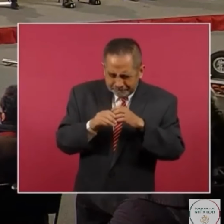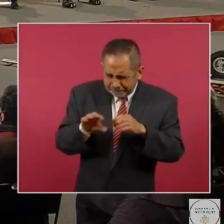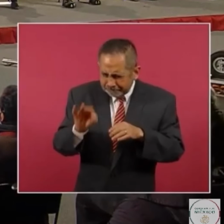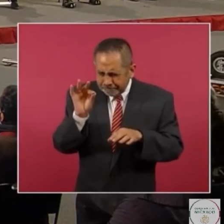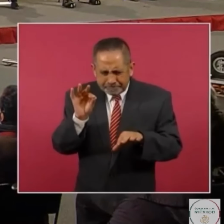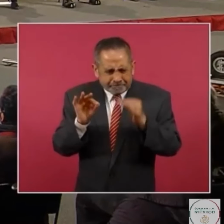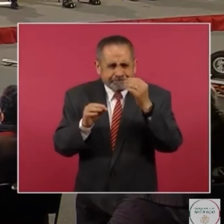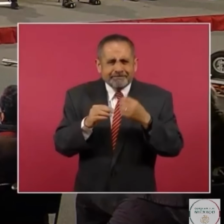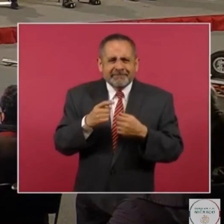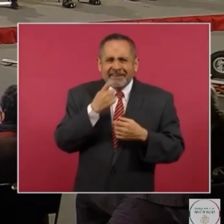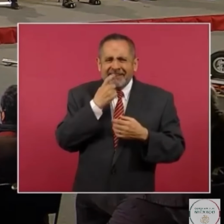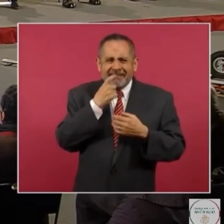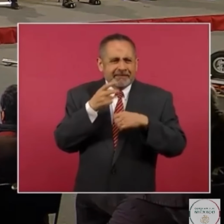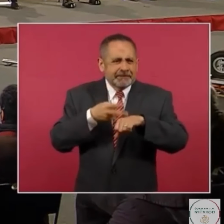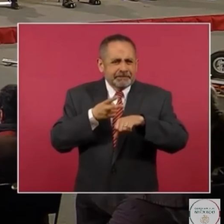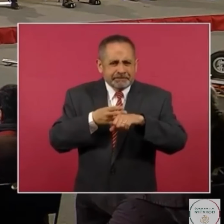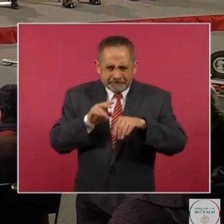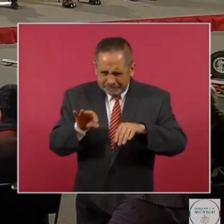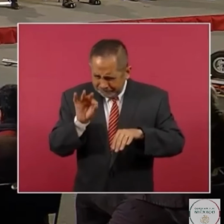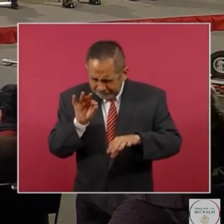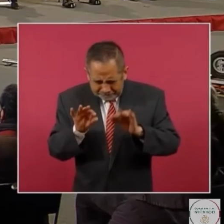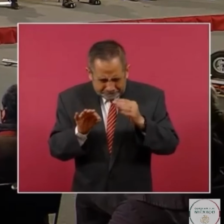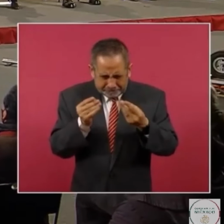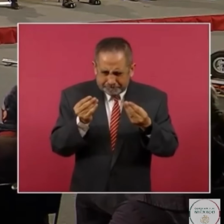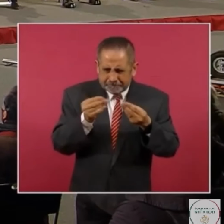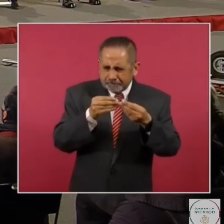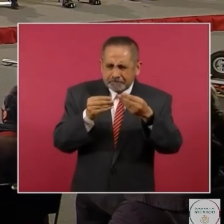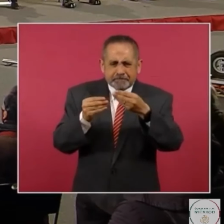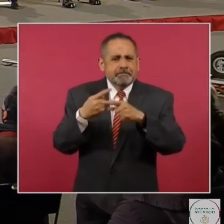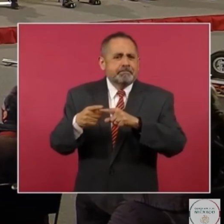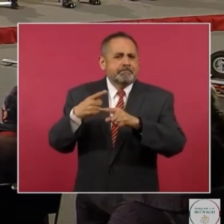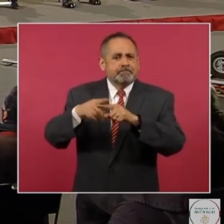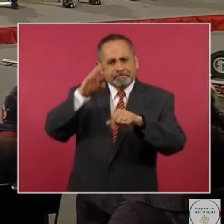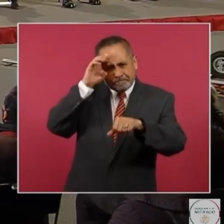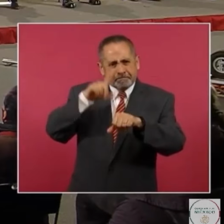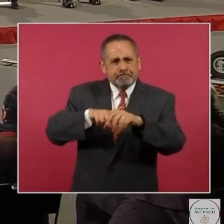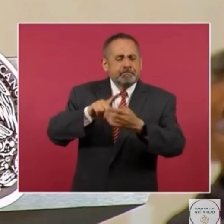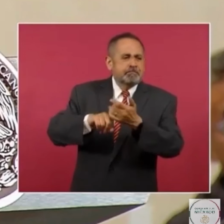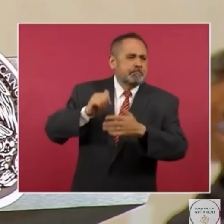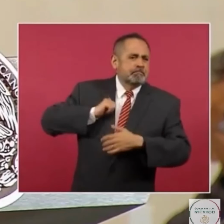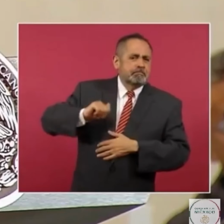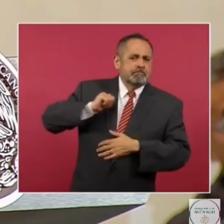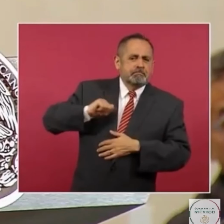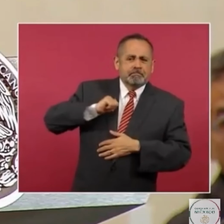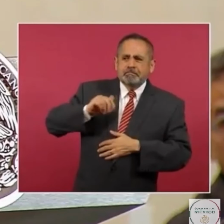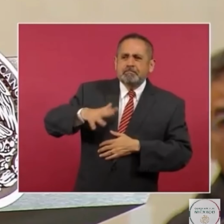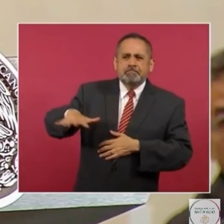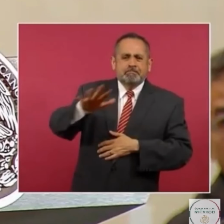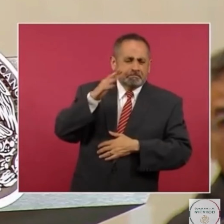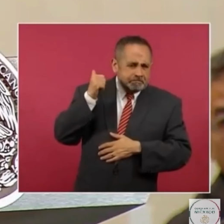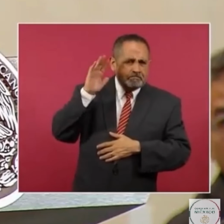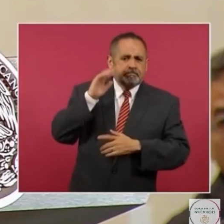de cerámica que aportan mucha información de las culturas que se desarrollaron en el área.